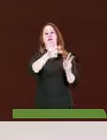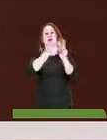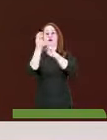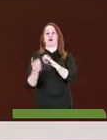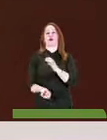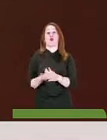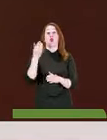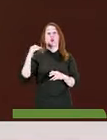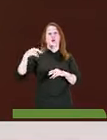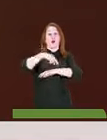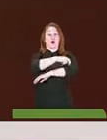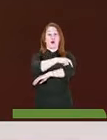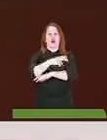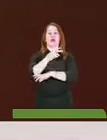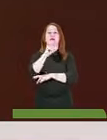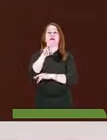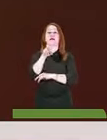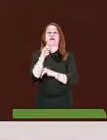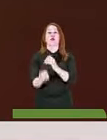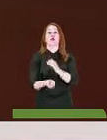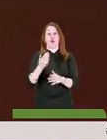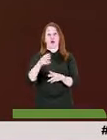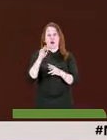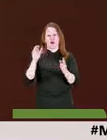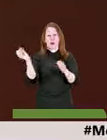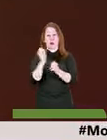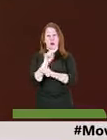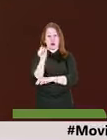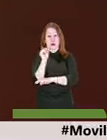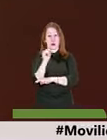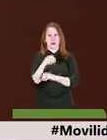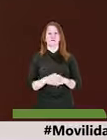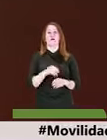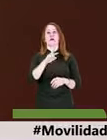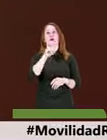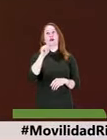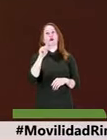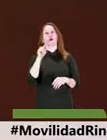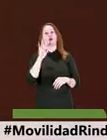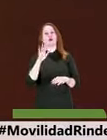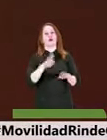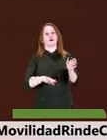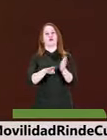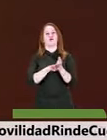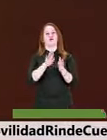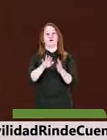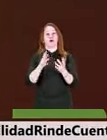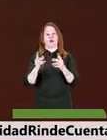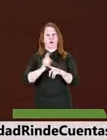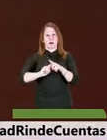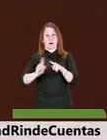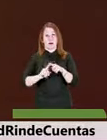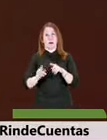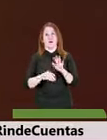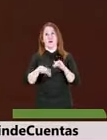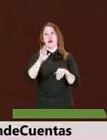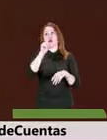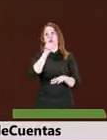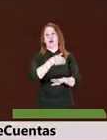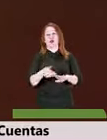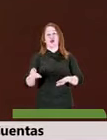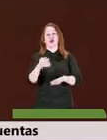puentes vehiculares nuevos, 8 pasos a desnivel, 21 estaciones del sistema Transmilenio nuevas. Es decir, más de 1.200.000 habitantes